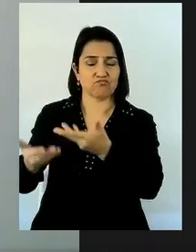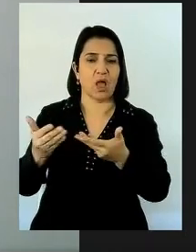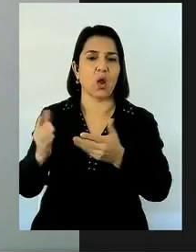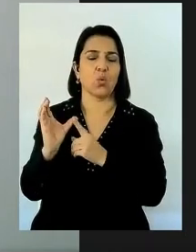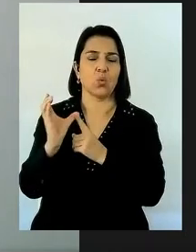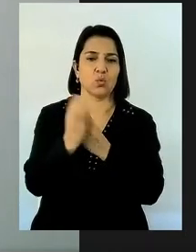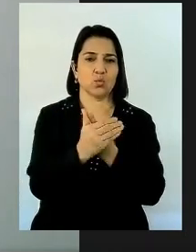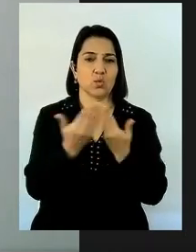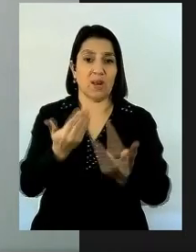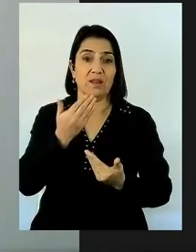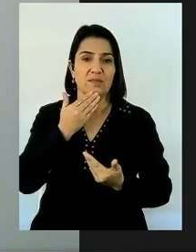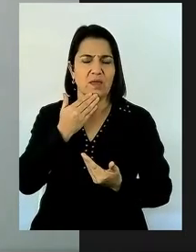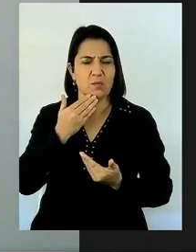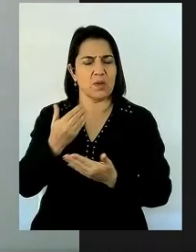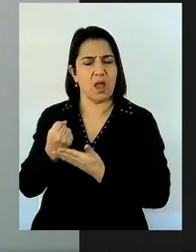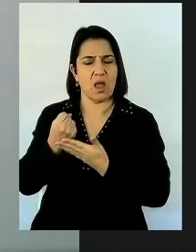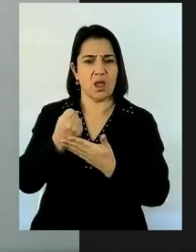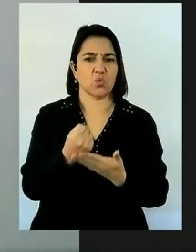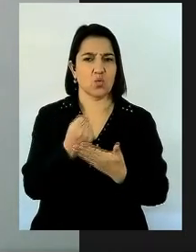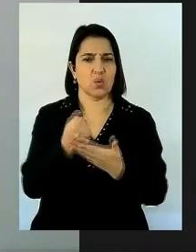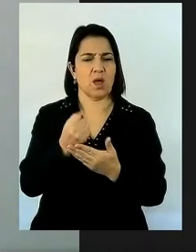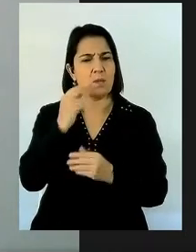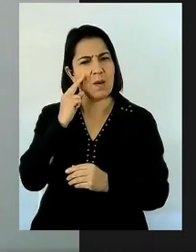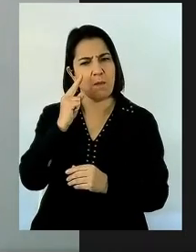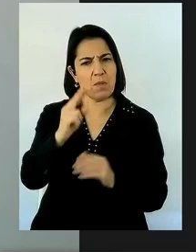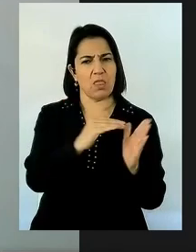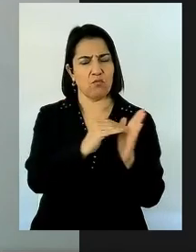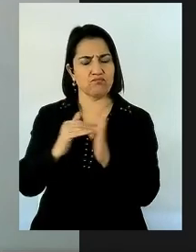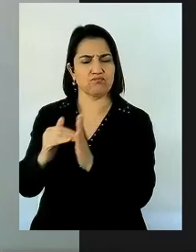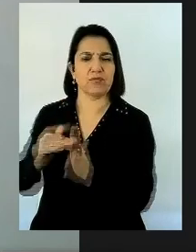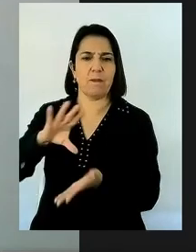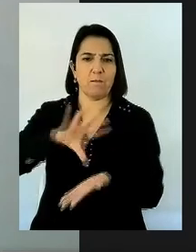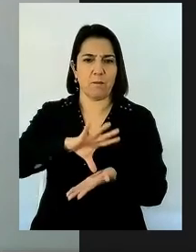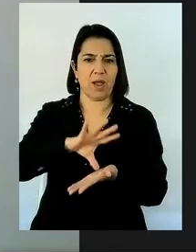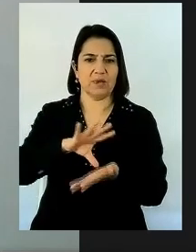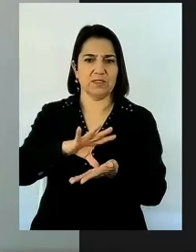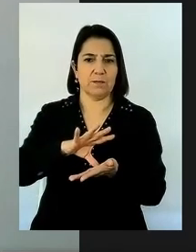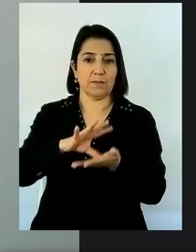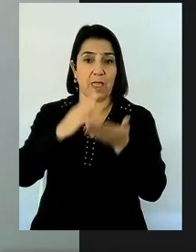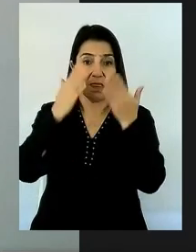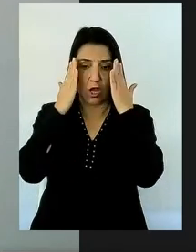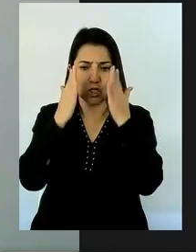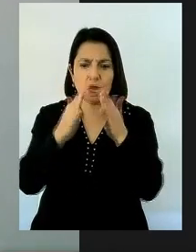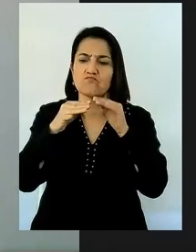país, desconcentrar, democratizar, conservar.